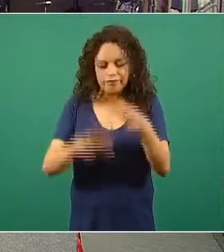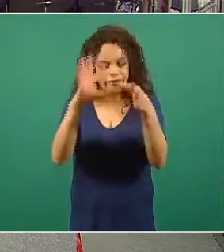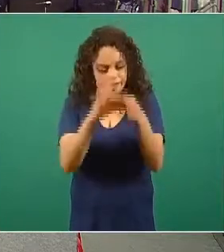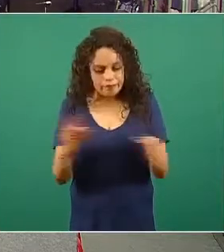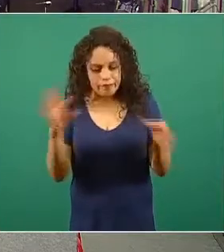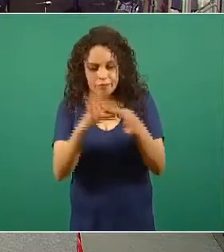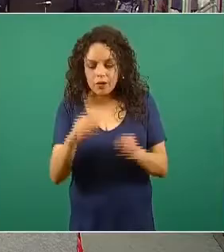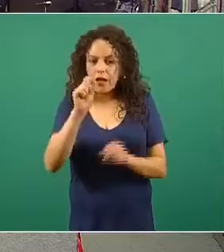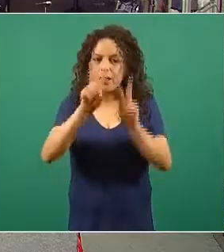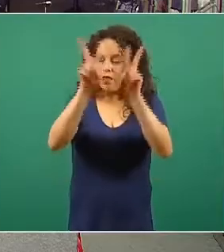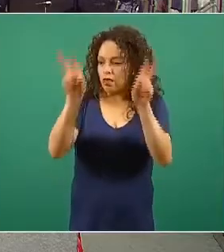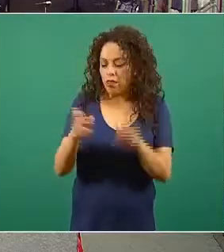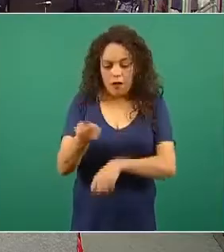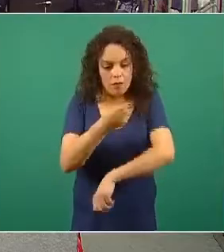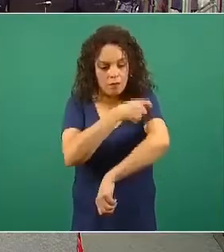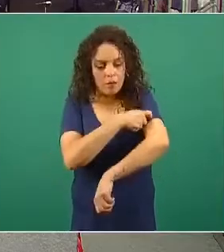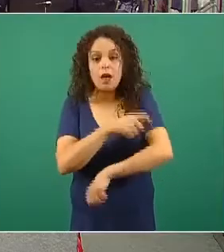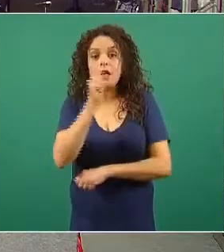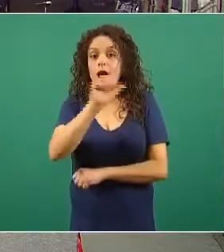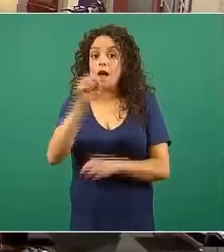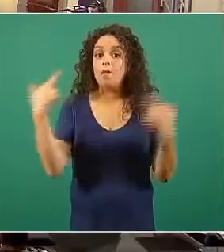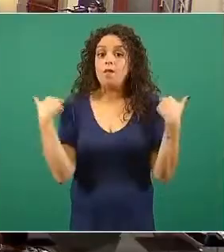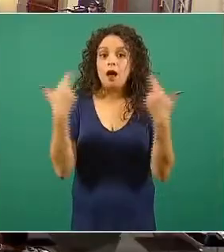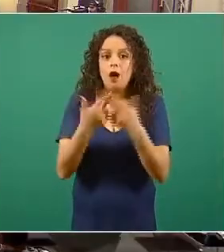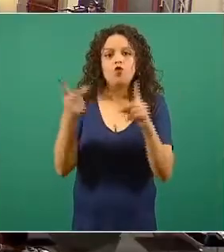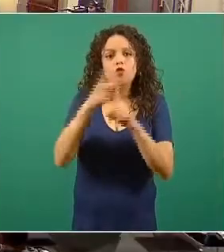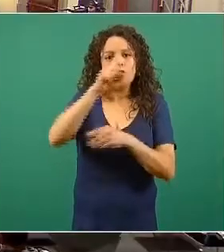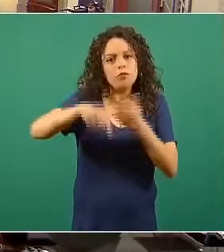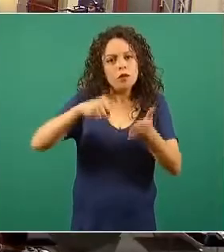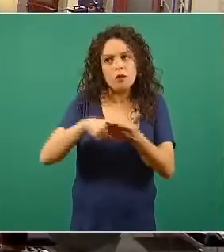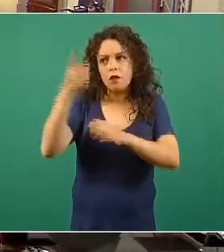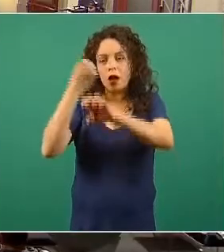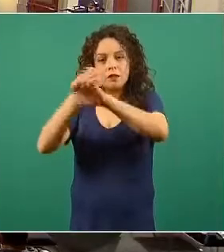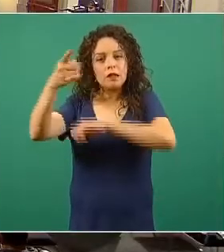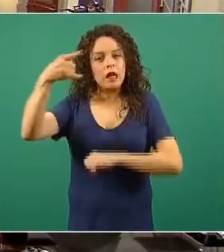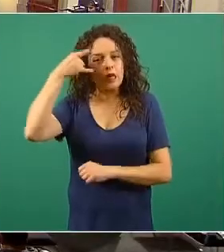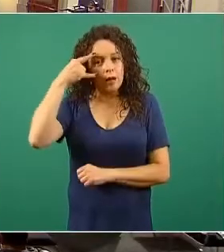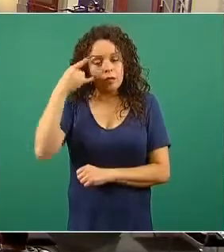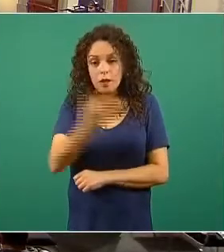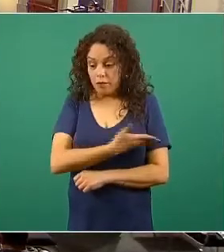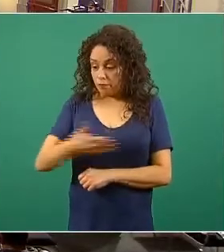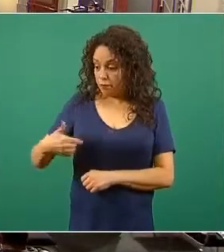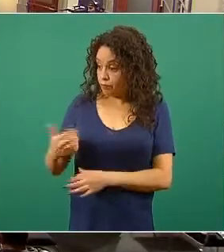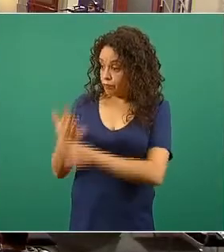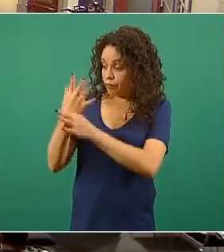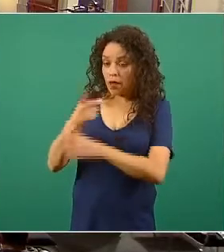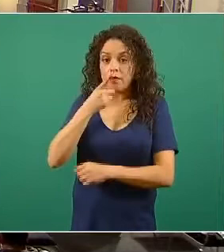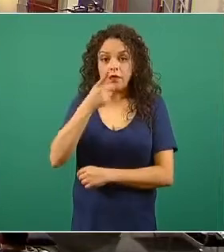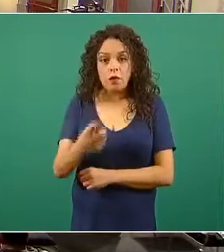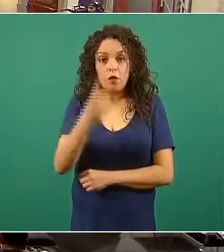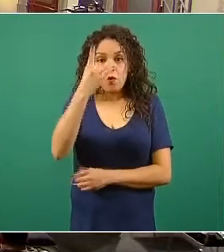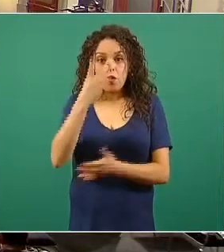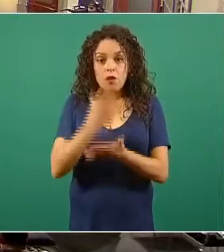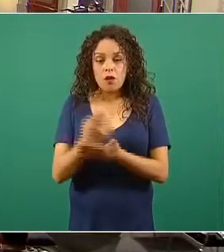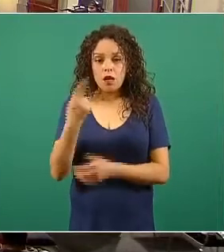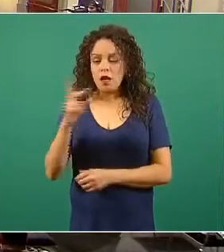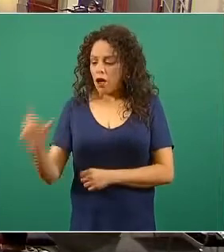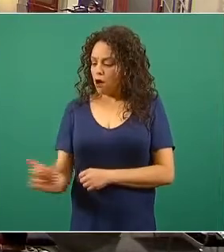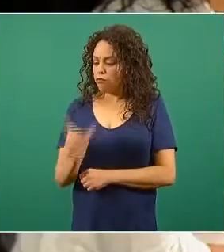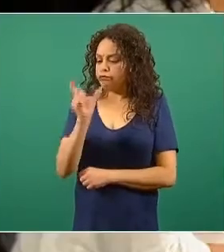de la vacunación de docentes en Campeche. El presidente decía que solo iban a necesitar presentar su